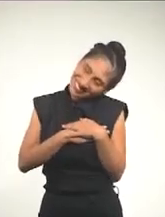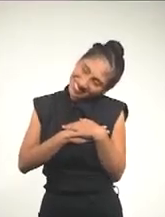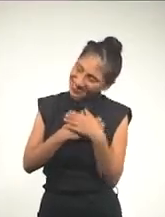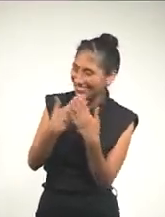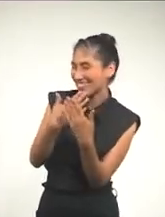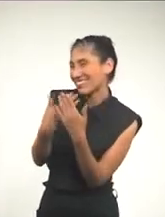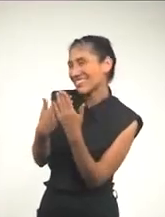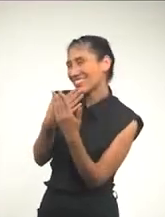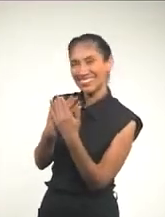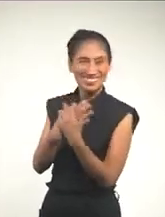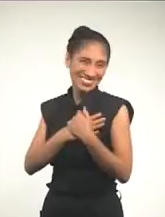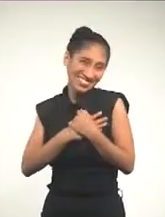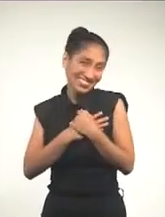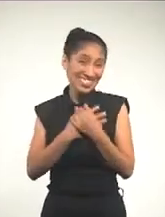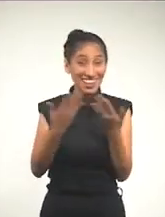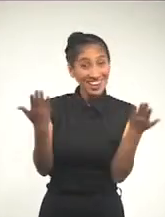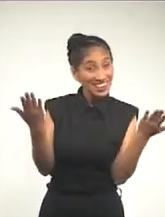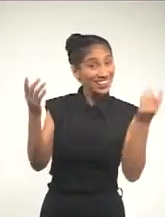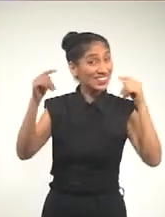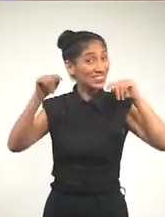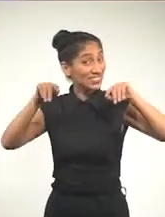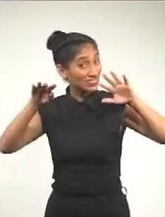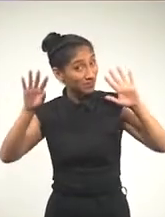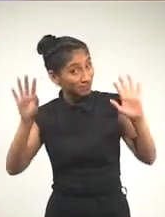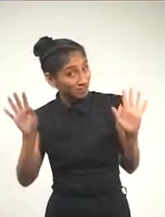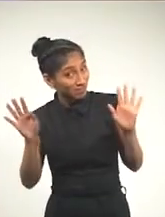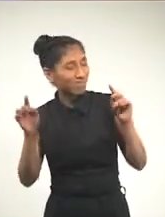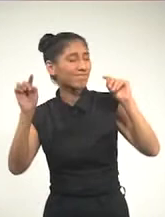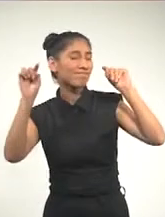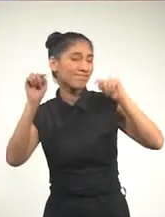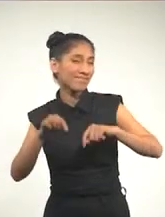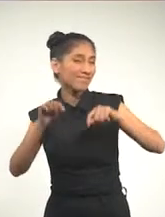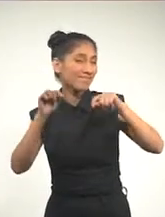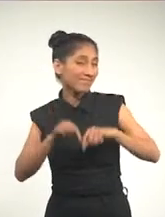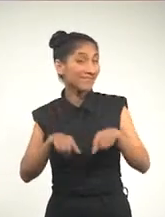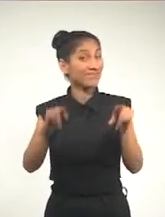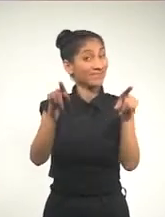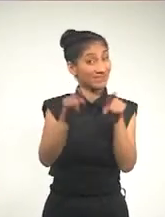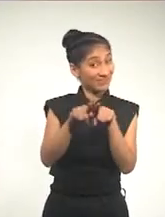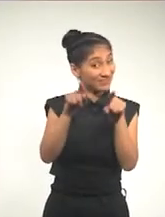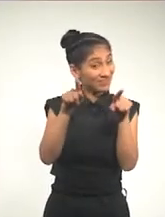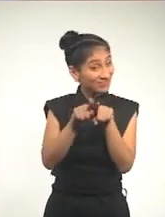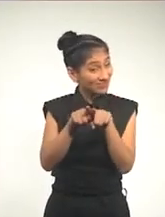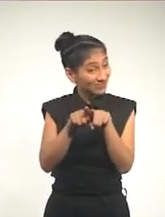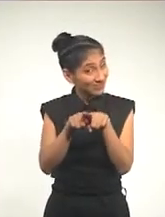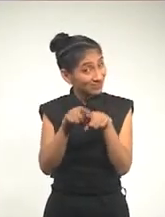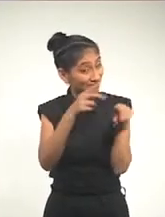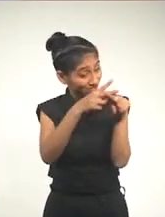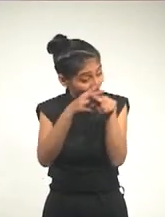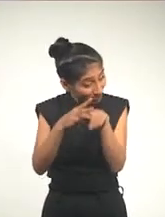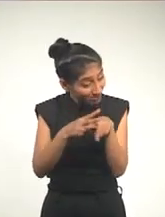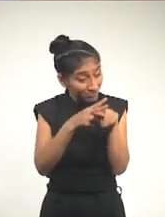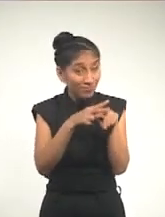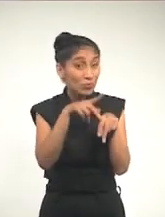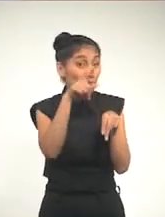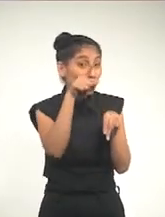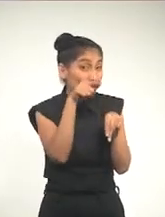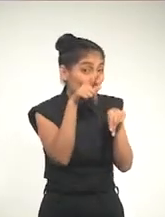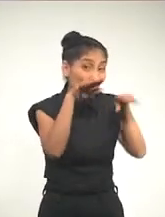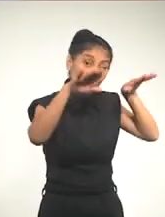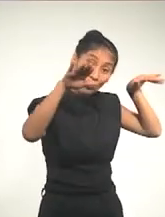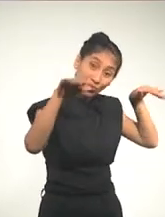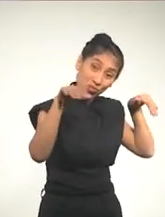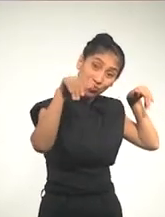¡Ay! ¡Gracias! Aunque, por ahora, también tenemos que cuidar